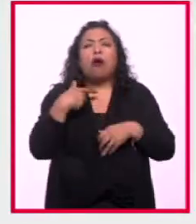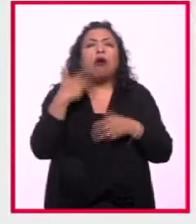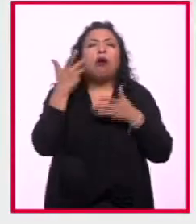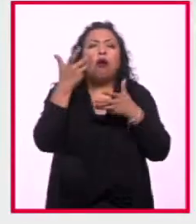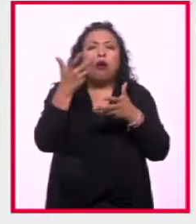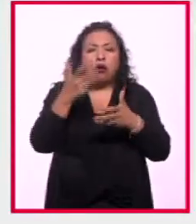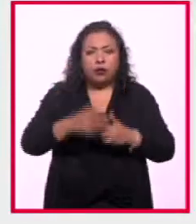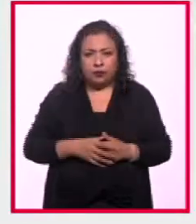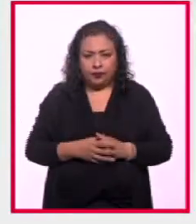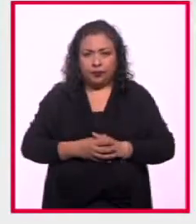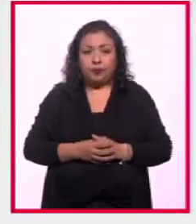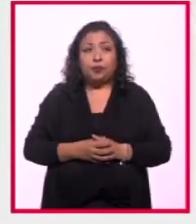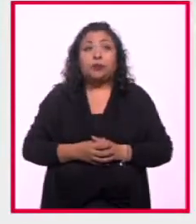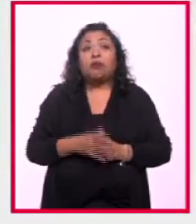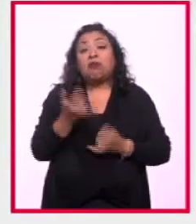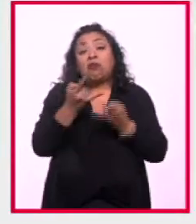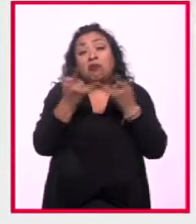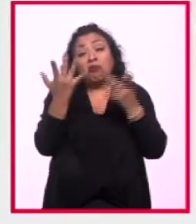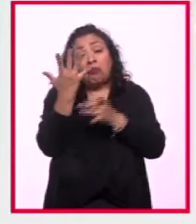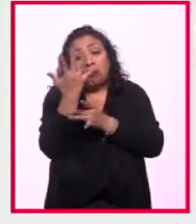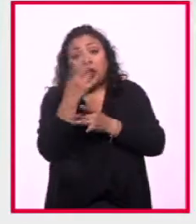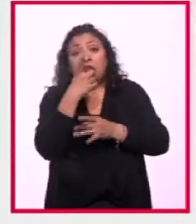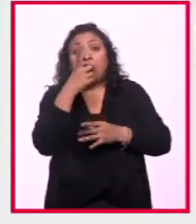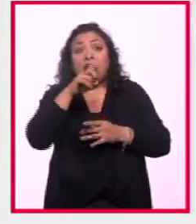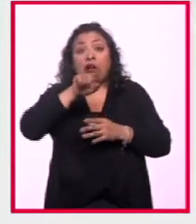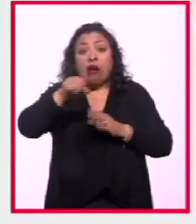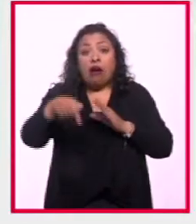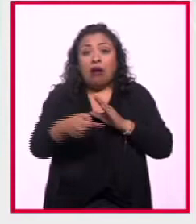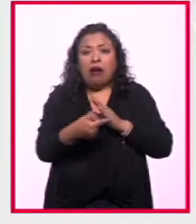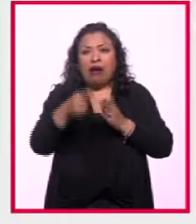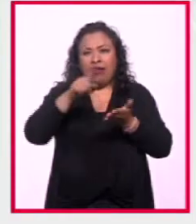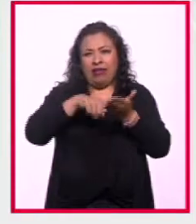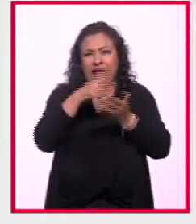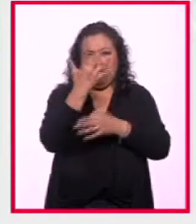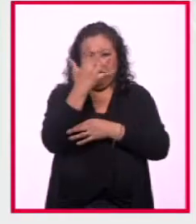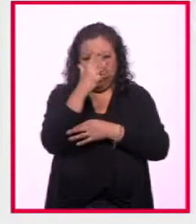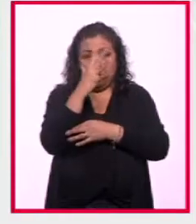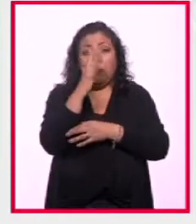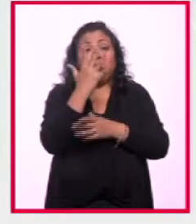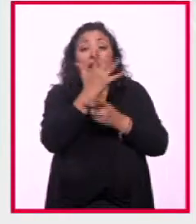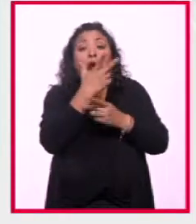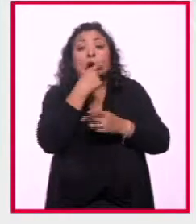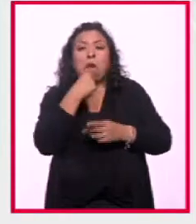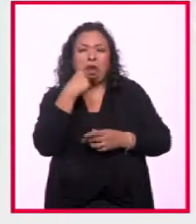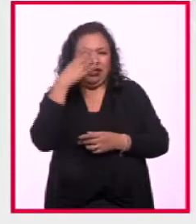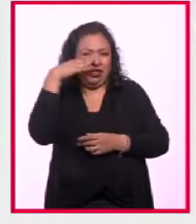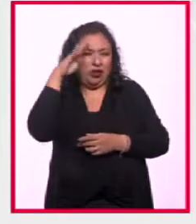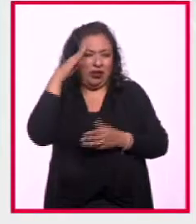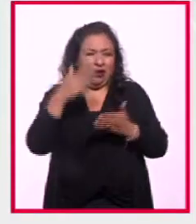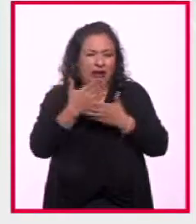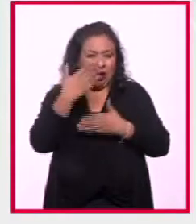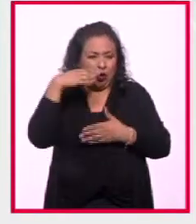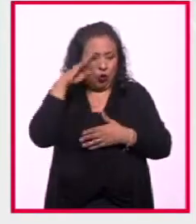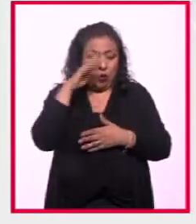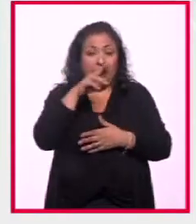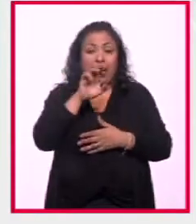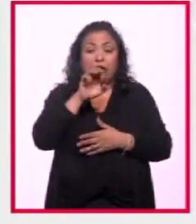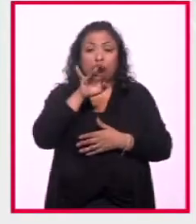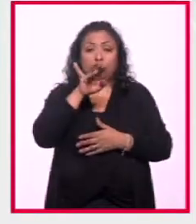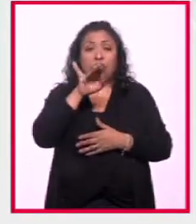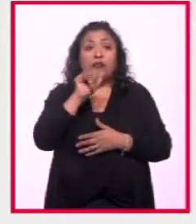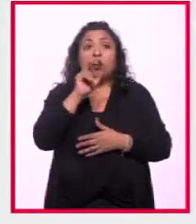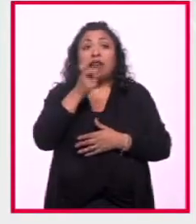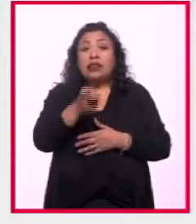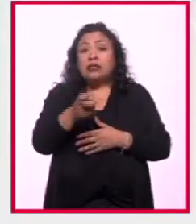deseo cuenta la historia que debajo de una selva que a decir del historiador cubano eusebio leal ha